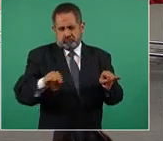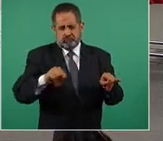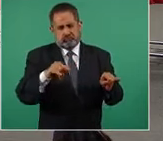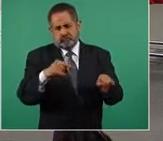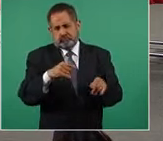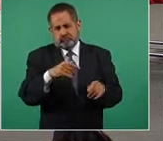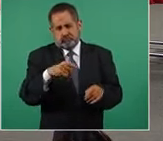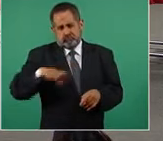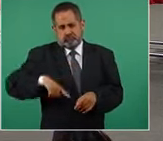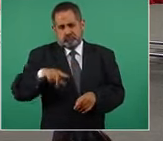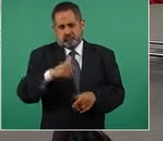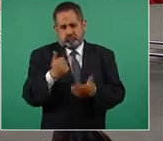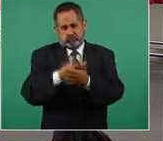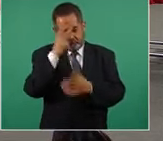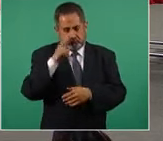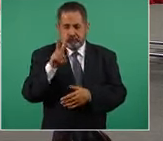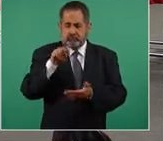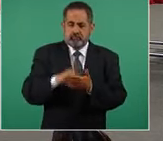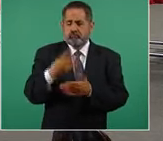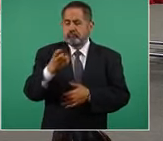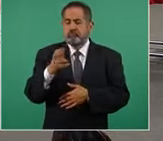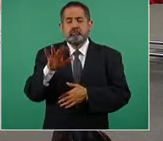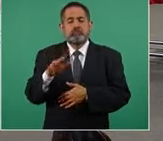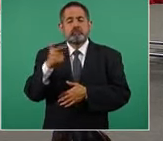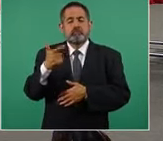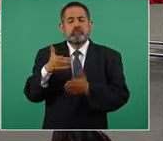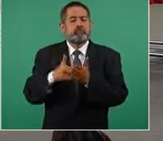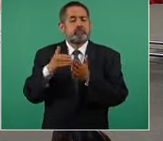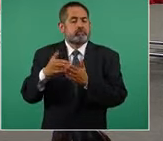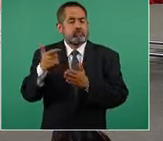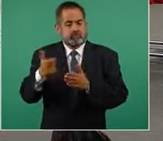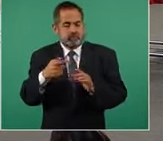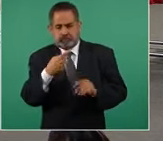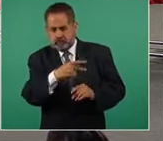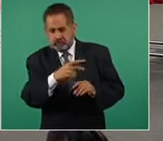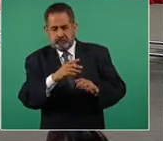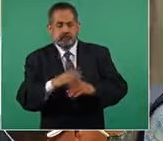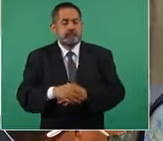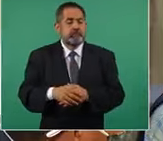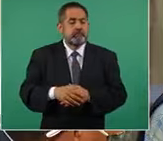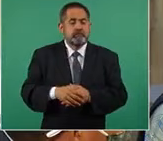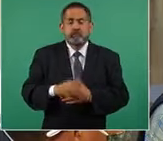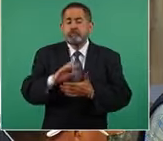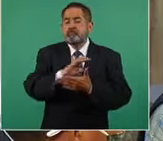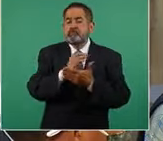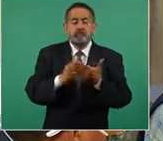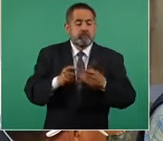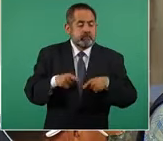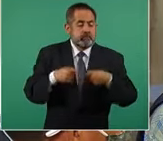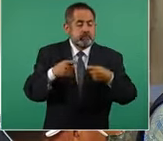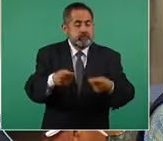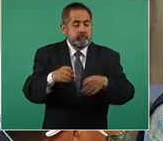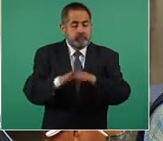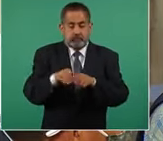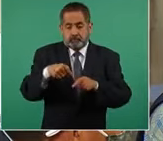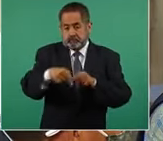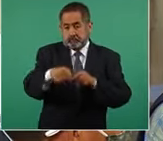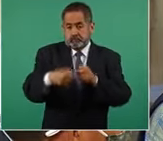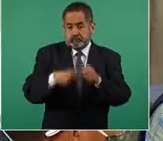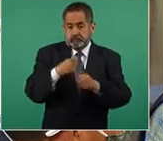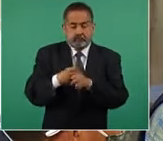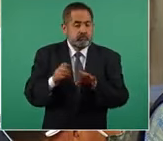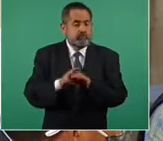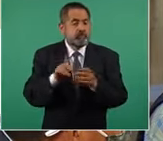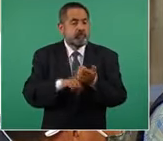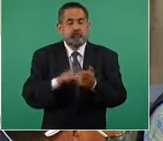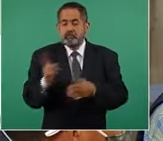de alrededor de 2.457 millones de pesos. La contratación para este ejercicio fiscal se efectuó